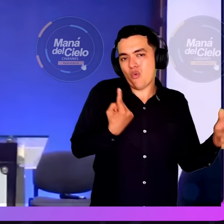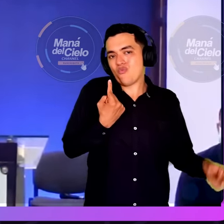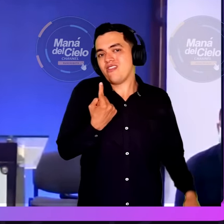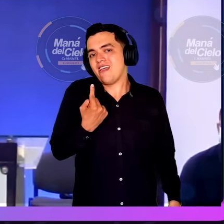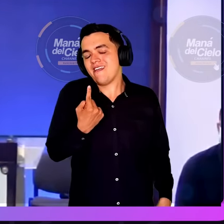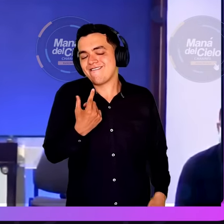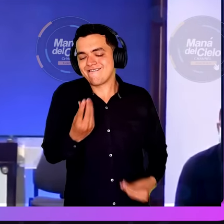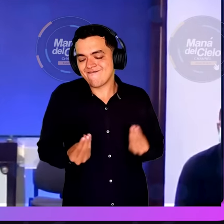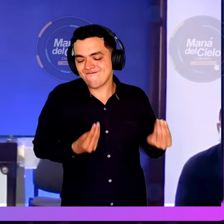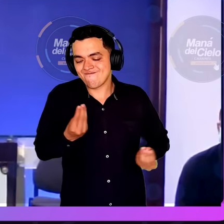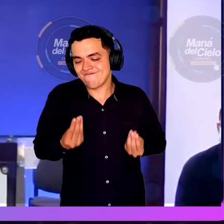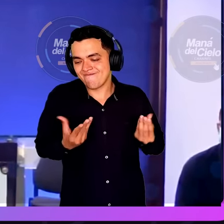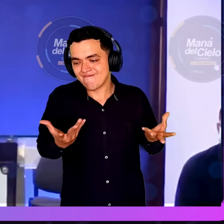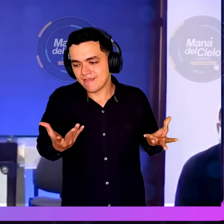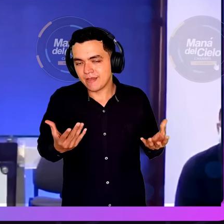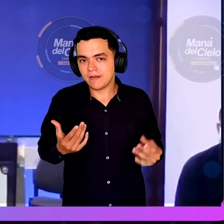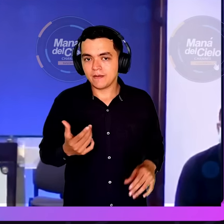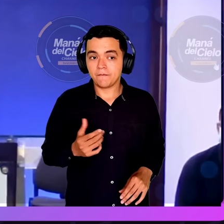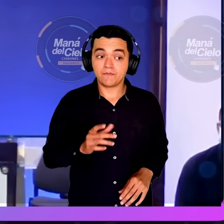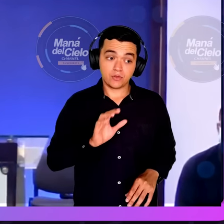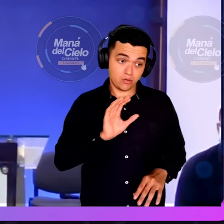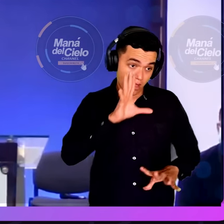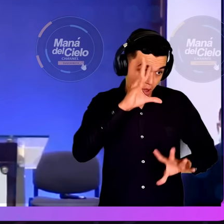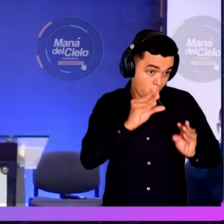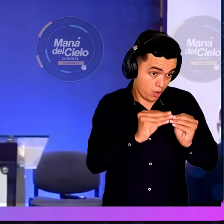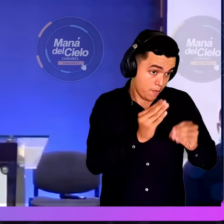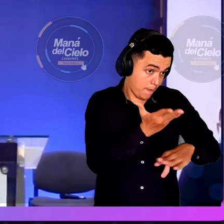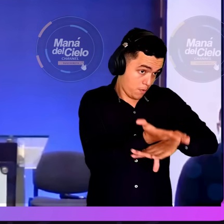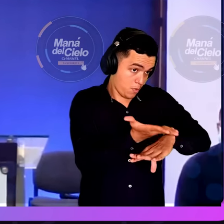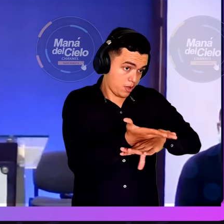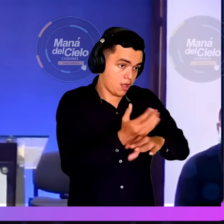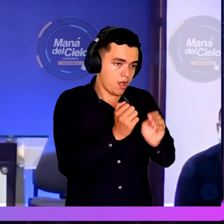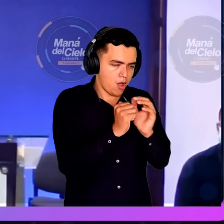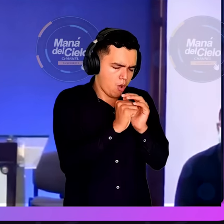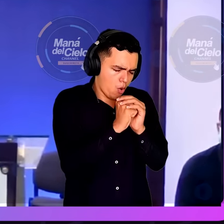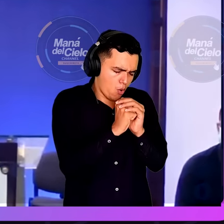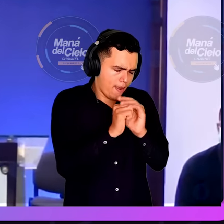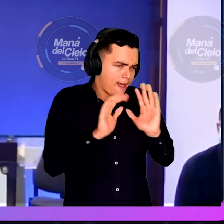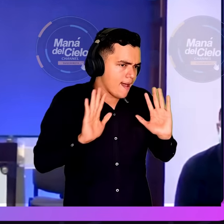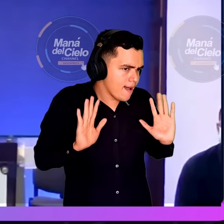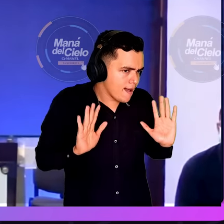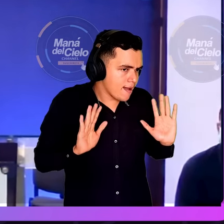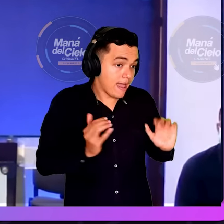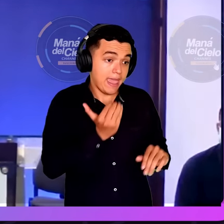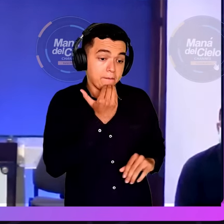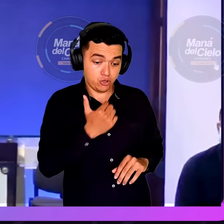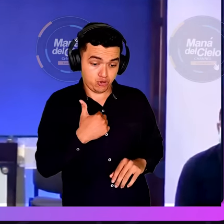Es un hombre fiel e íntegro a Dios. Entonces yo tengo que tener cuidado cómo voy a hablar.